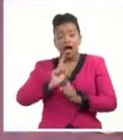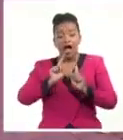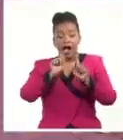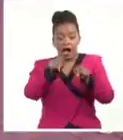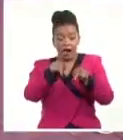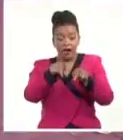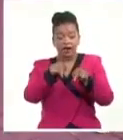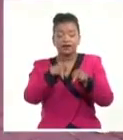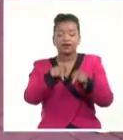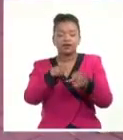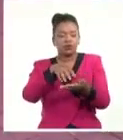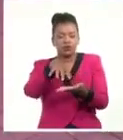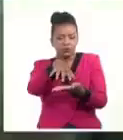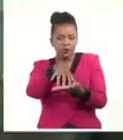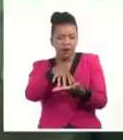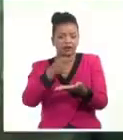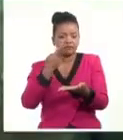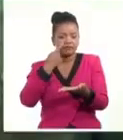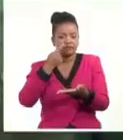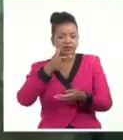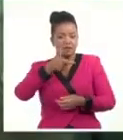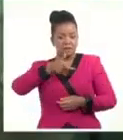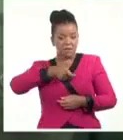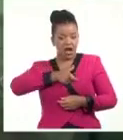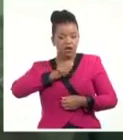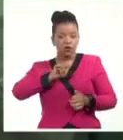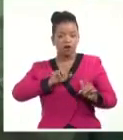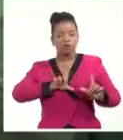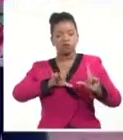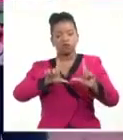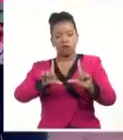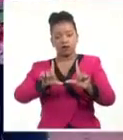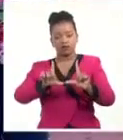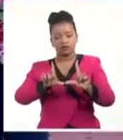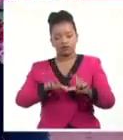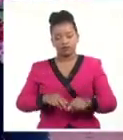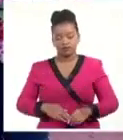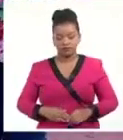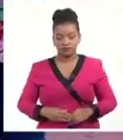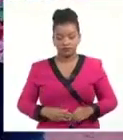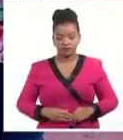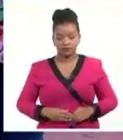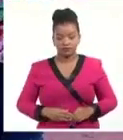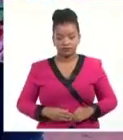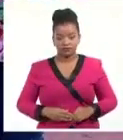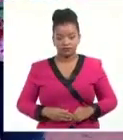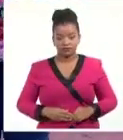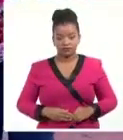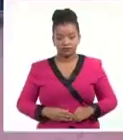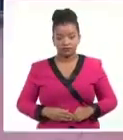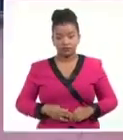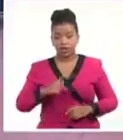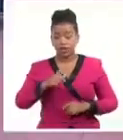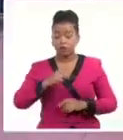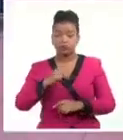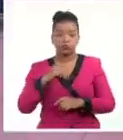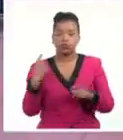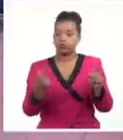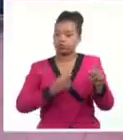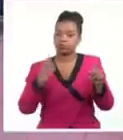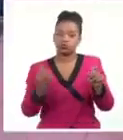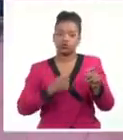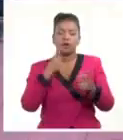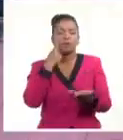en el levantamiento popular armado del 5 de septiembre de 1957, la condecoración de Mambí Sureño a propuesta